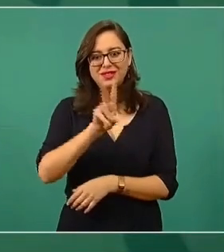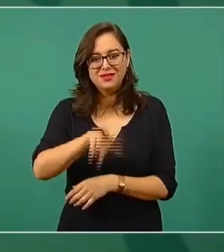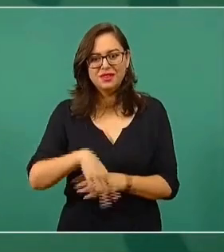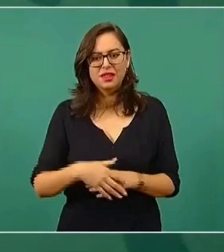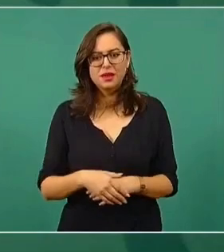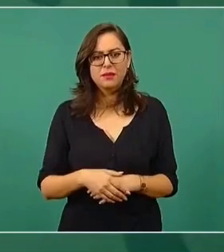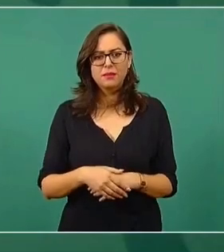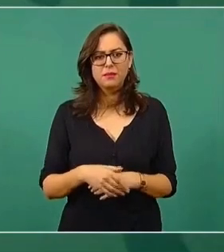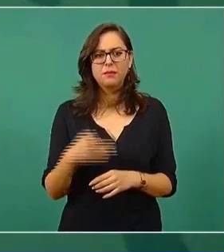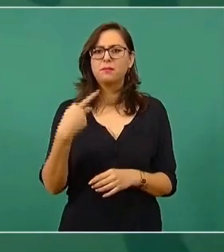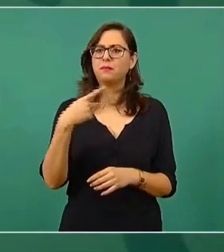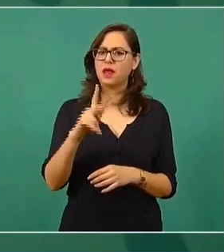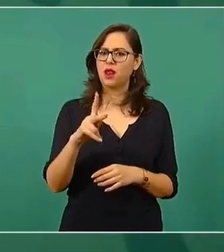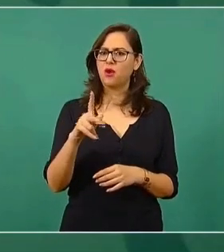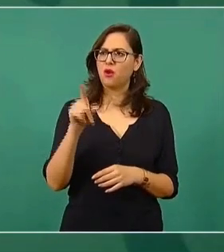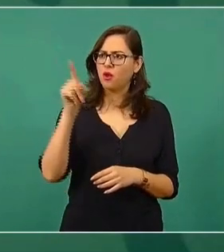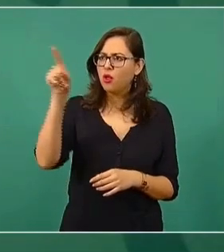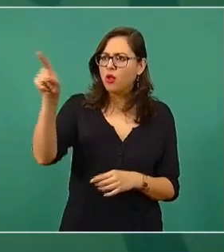o en Suecia